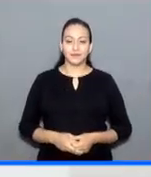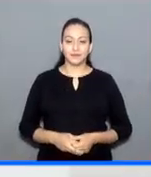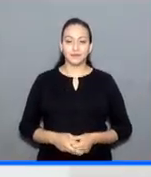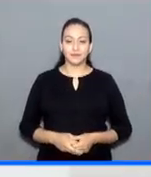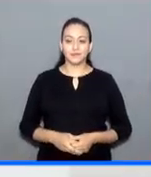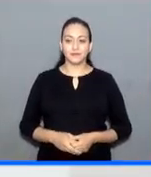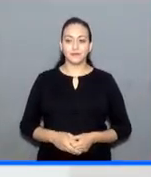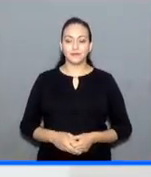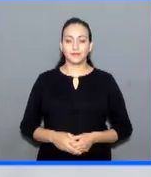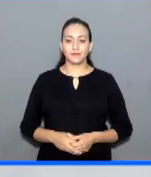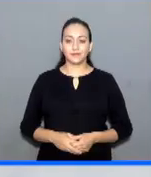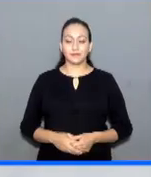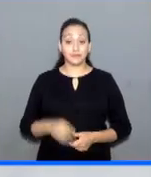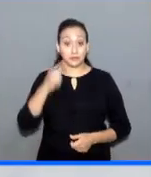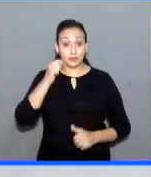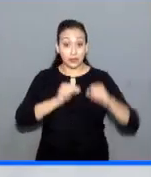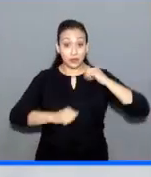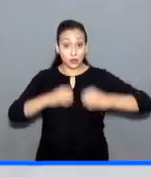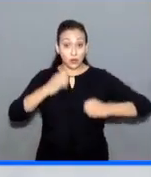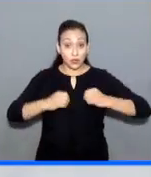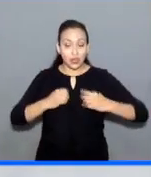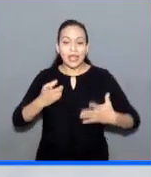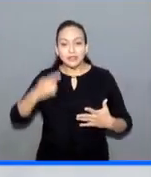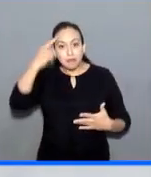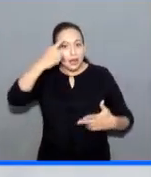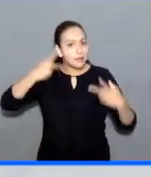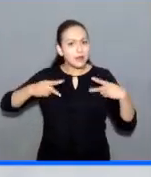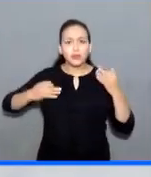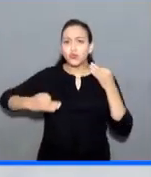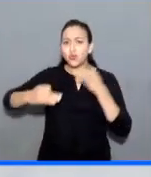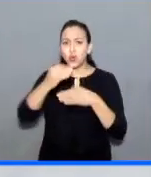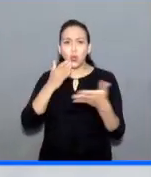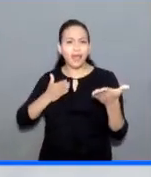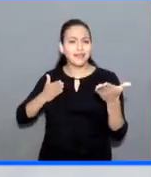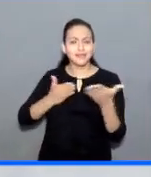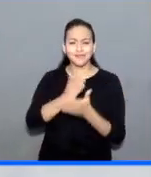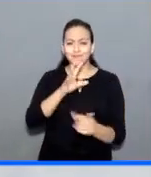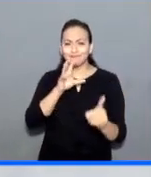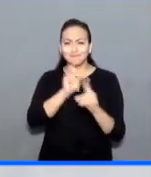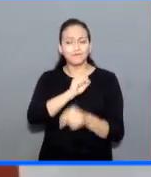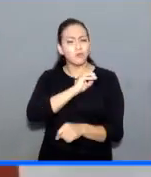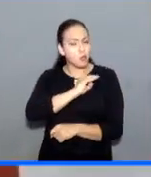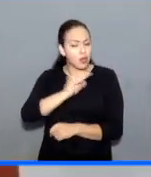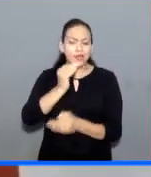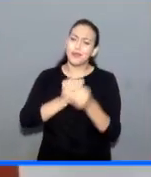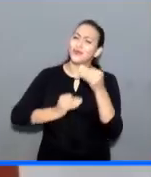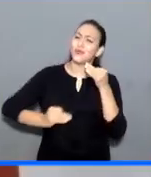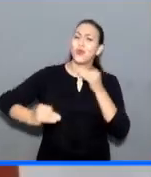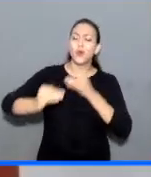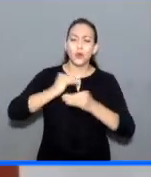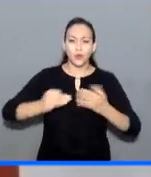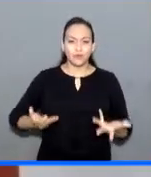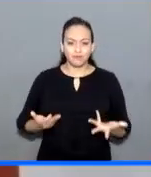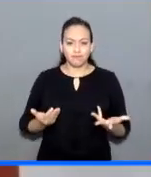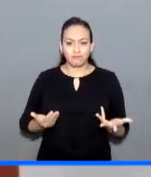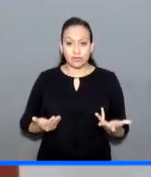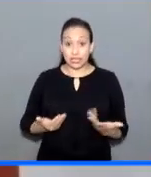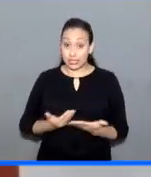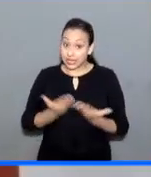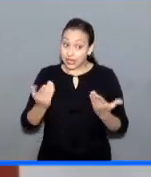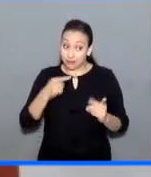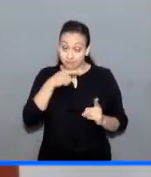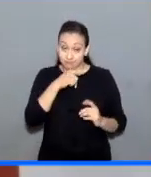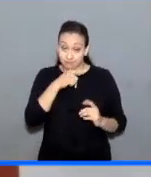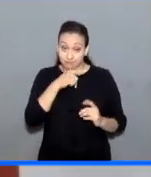El Poder Judicial es de todas y de todos los mexicanos. Y lo que tiene que hacer es cumplir con la Constitución y lo que dicen